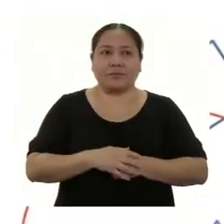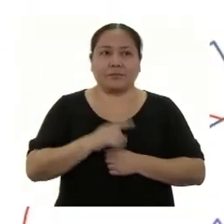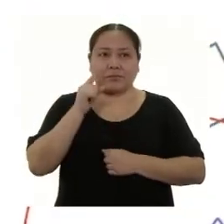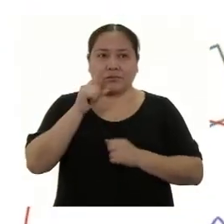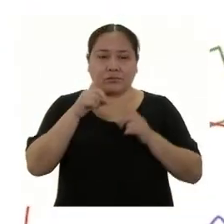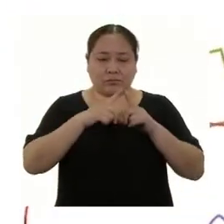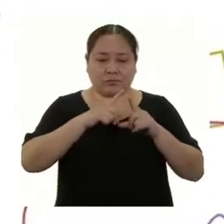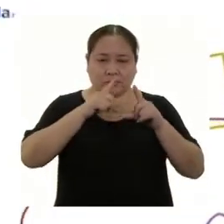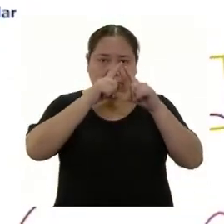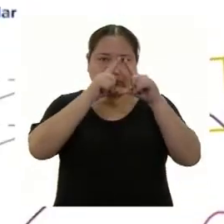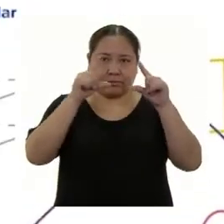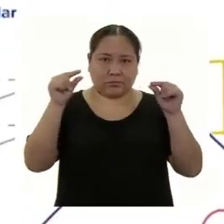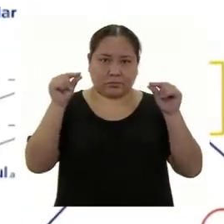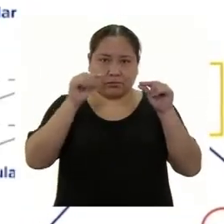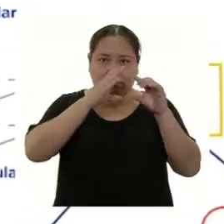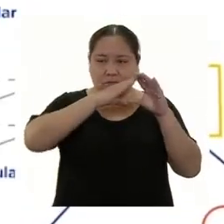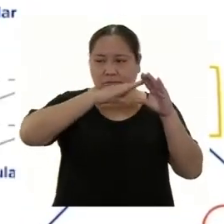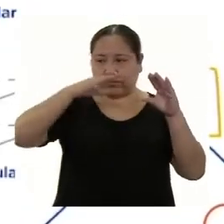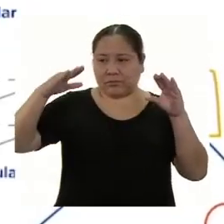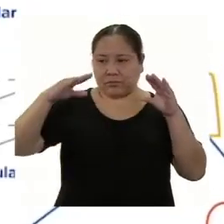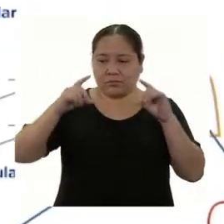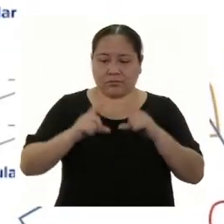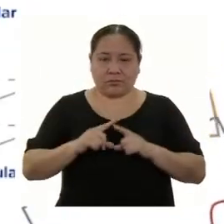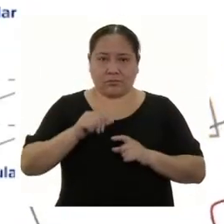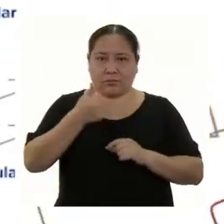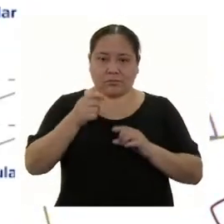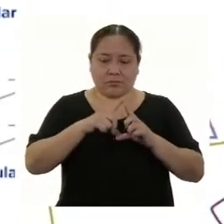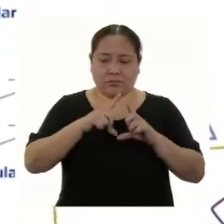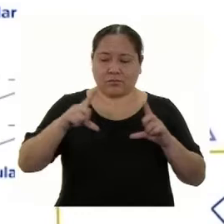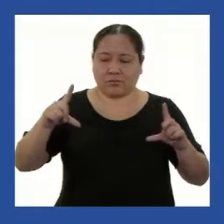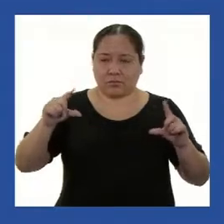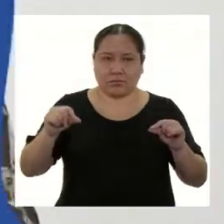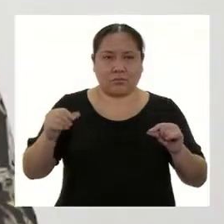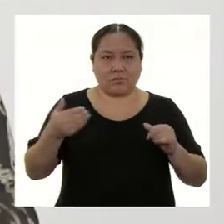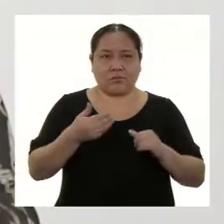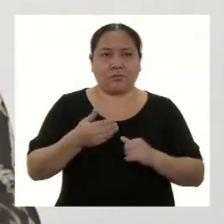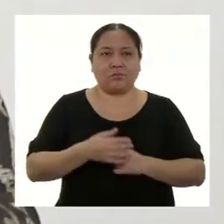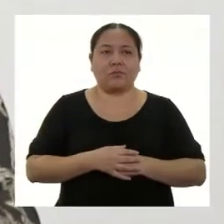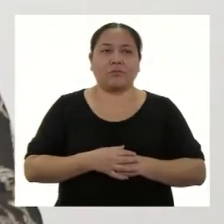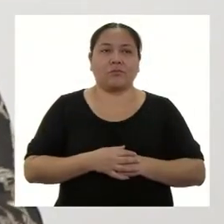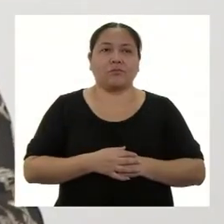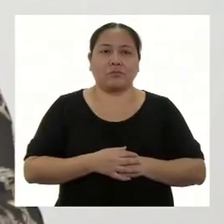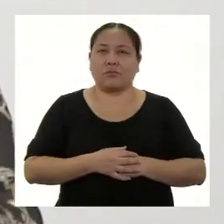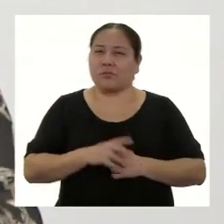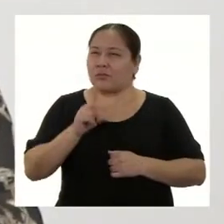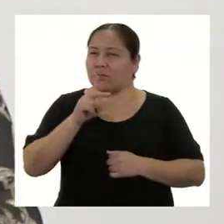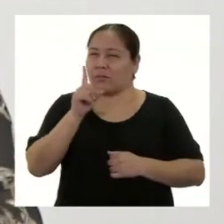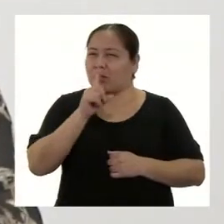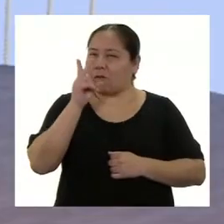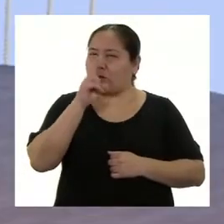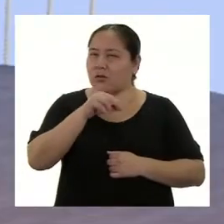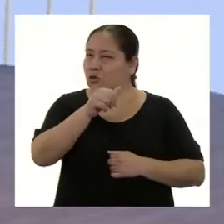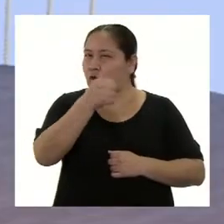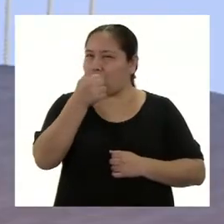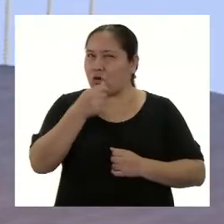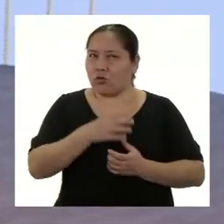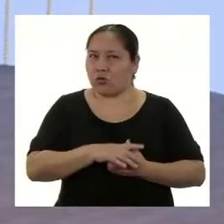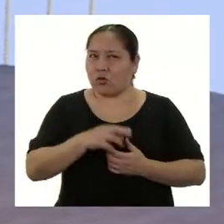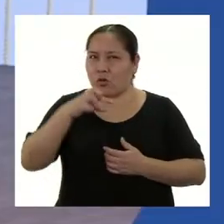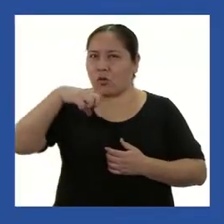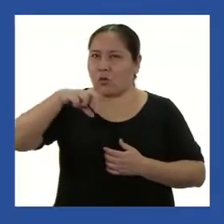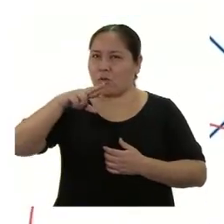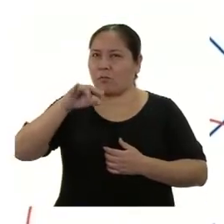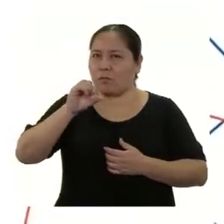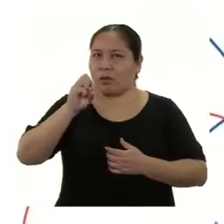un prisma triangular y un prisma de base rectangular. Ajá, ¿y no ves otro tipo de prisma?